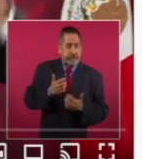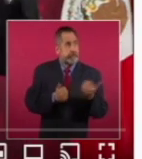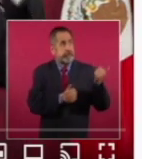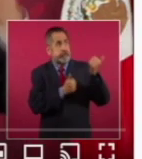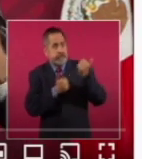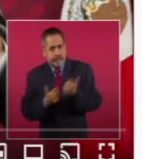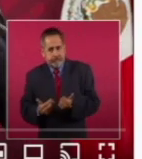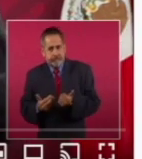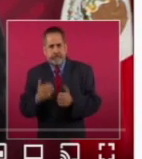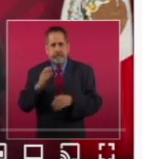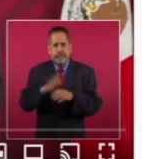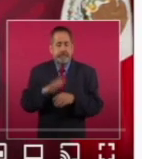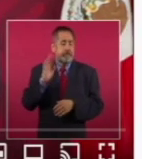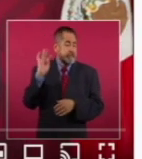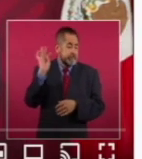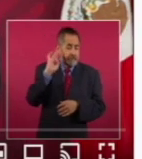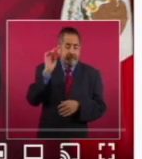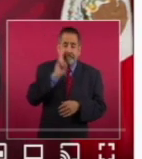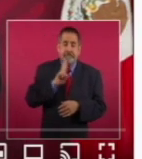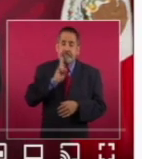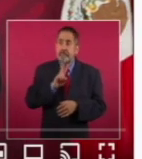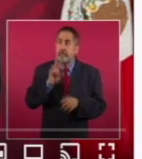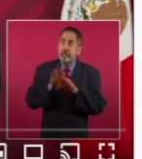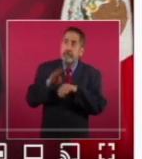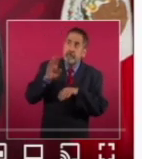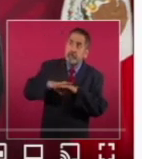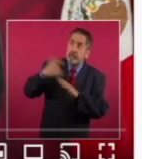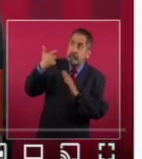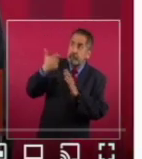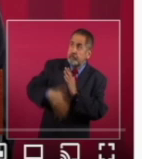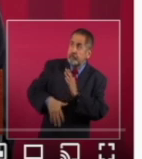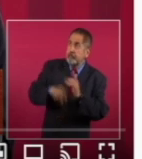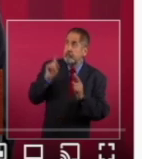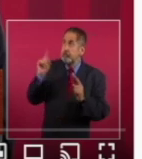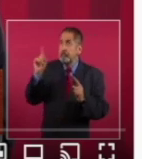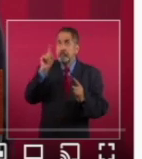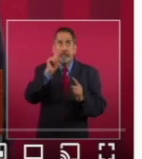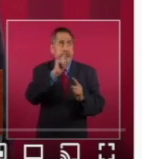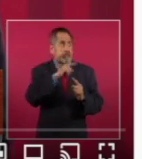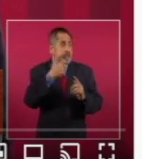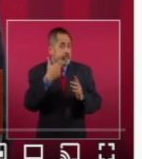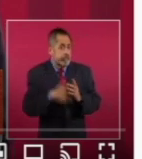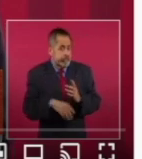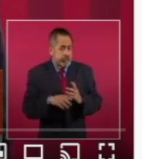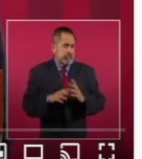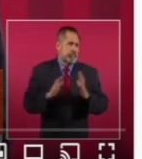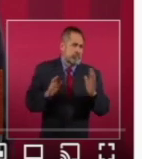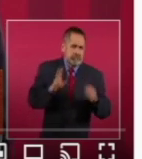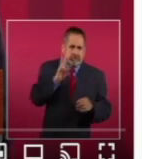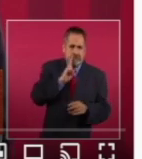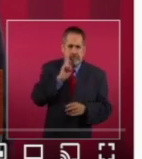para que, si se consiguen alimentos más baratos en el extranjero,